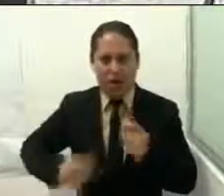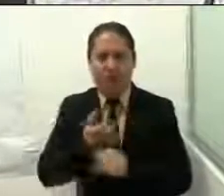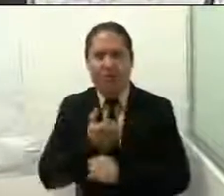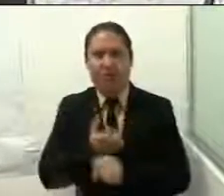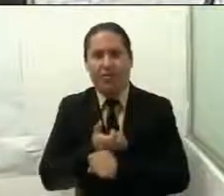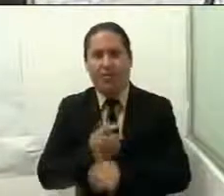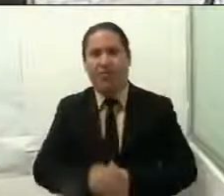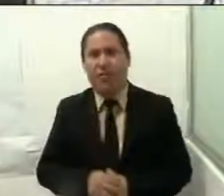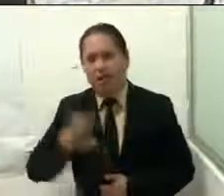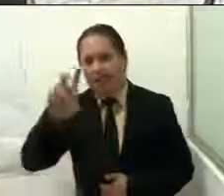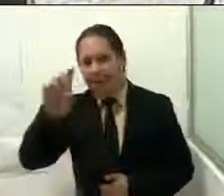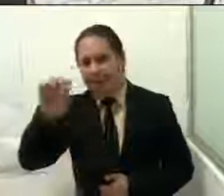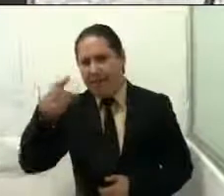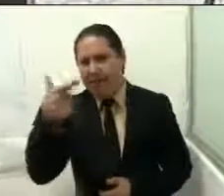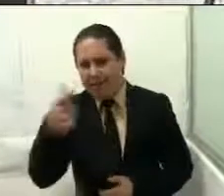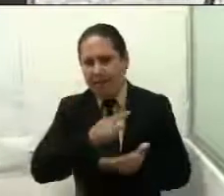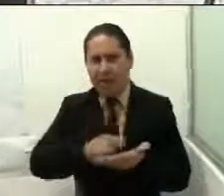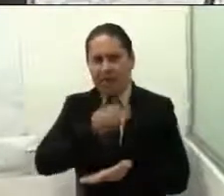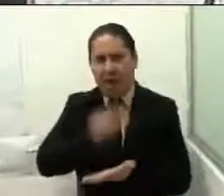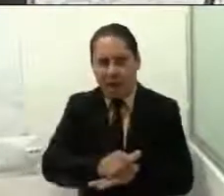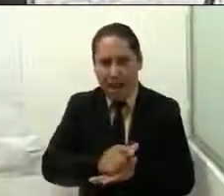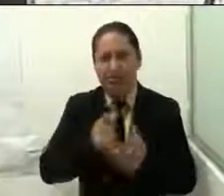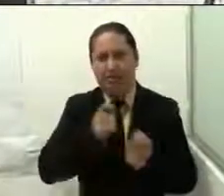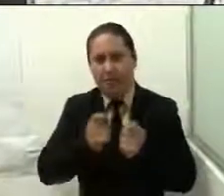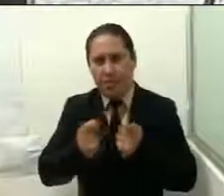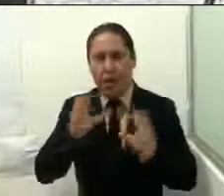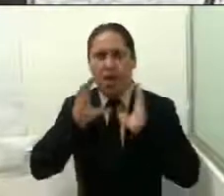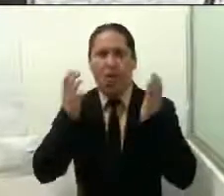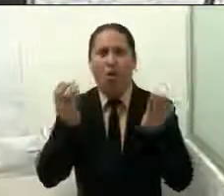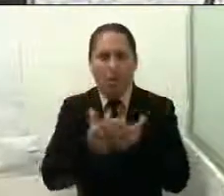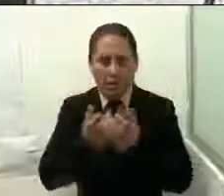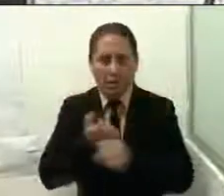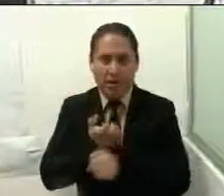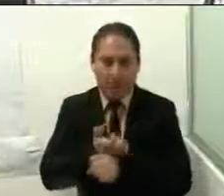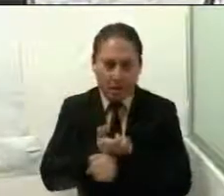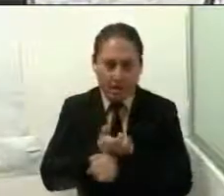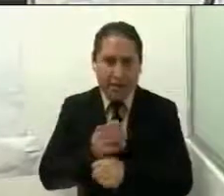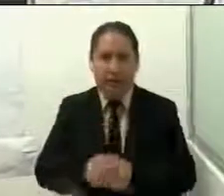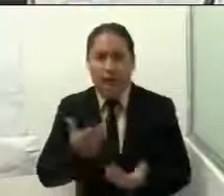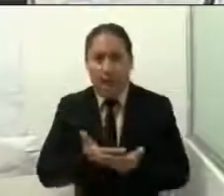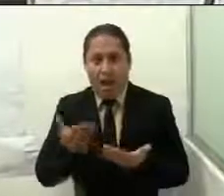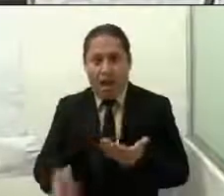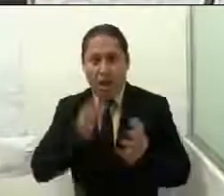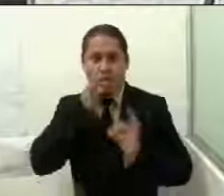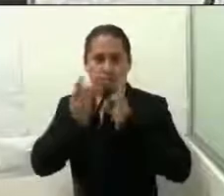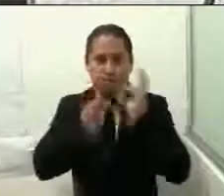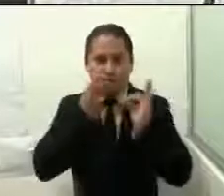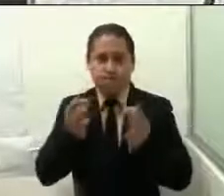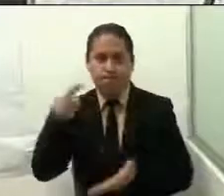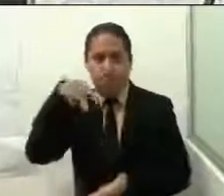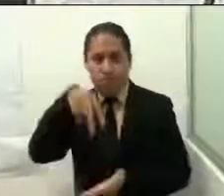y 37 de la ley orgánica del congreso del estado de chiapas comparezco ante este honorable